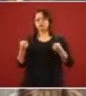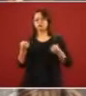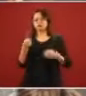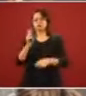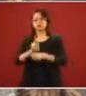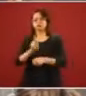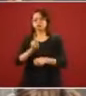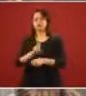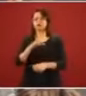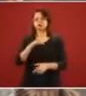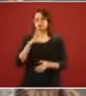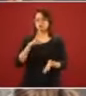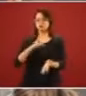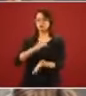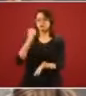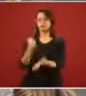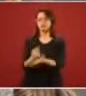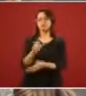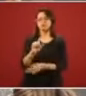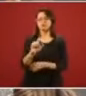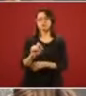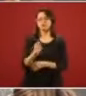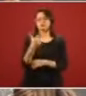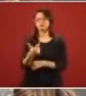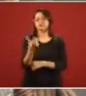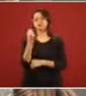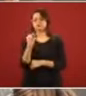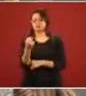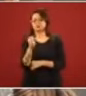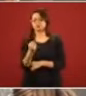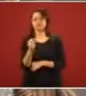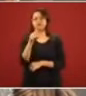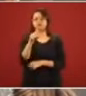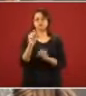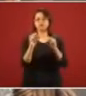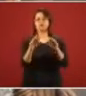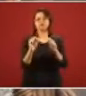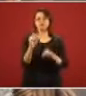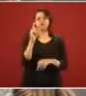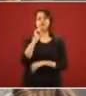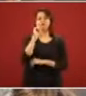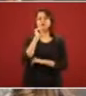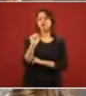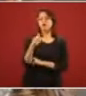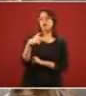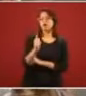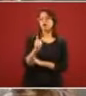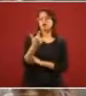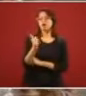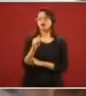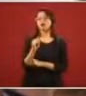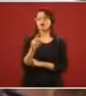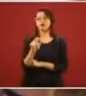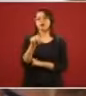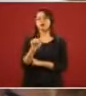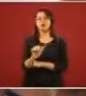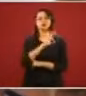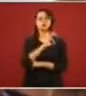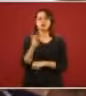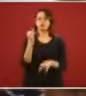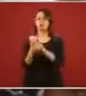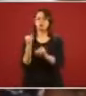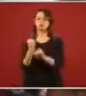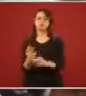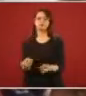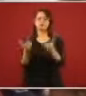está el sello de recibido del 27 de septiembre, sí, en la oficina de Ana Gabriela Guevara. Ese documento cualquiera lo puede bajar de internet